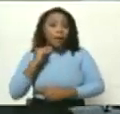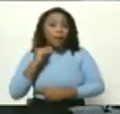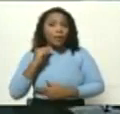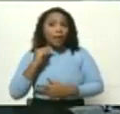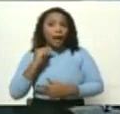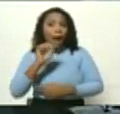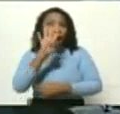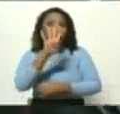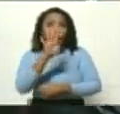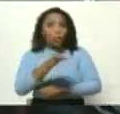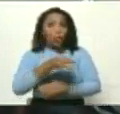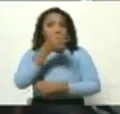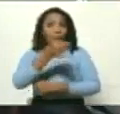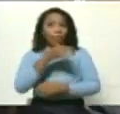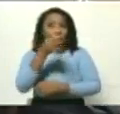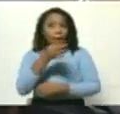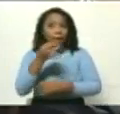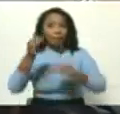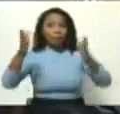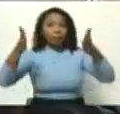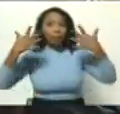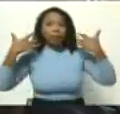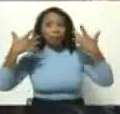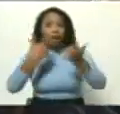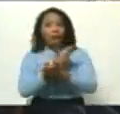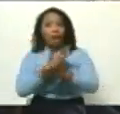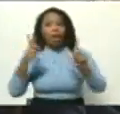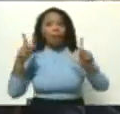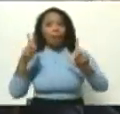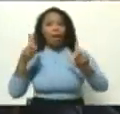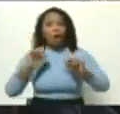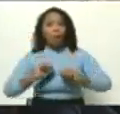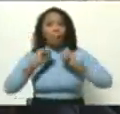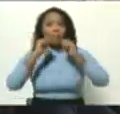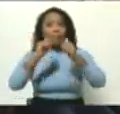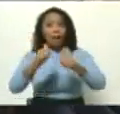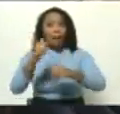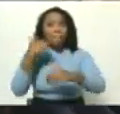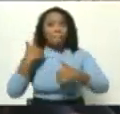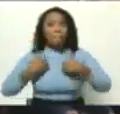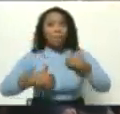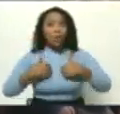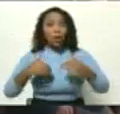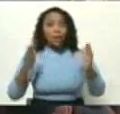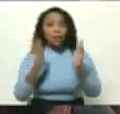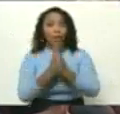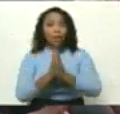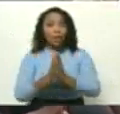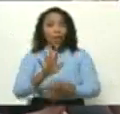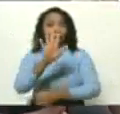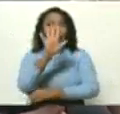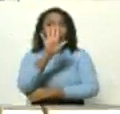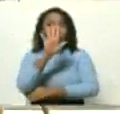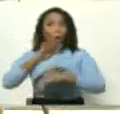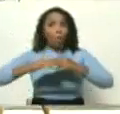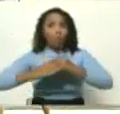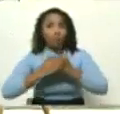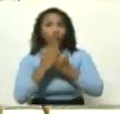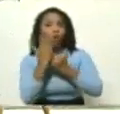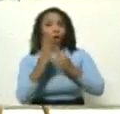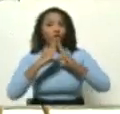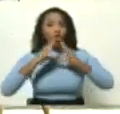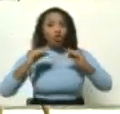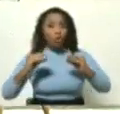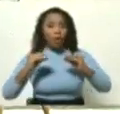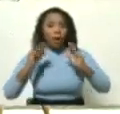a las 4 de la tarde al aire libre, pero que comenzarán el miércoles santo desde las 5 de la mañana, todas las